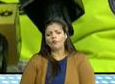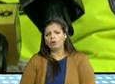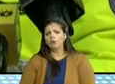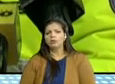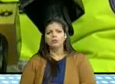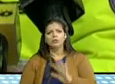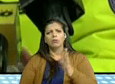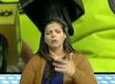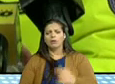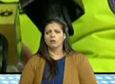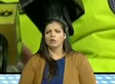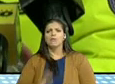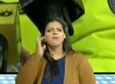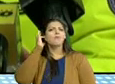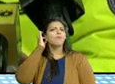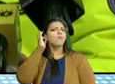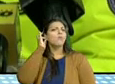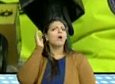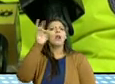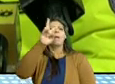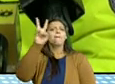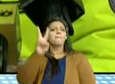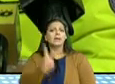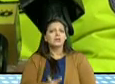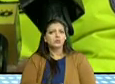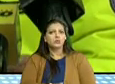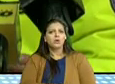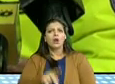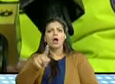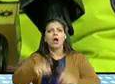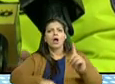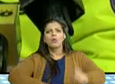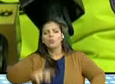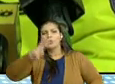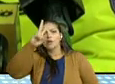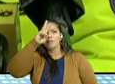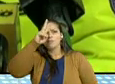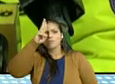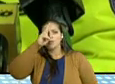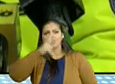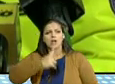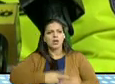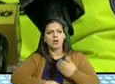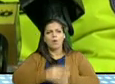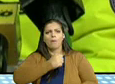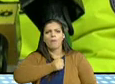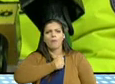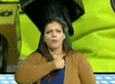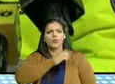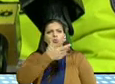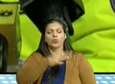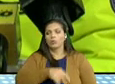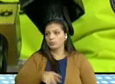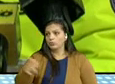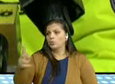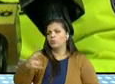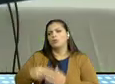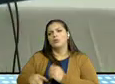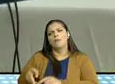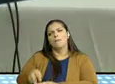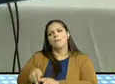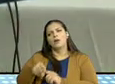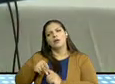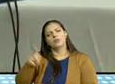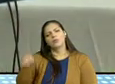ahora lo prestan al otro grupo. Préstame tus hijos, podía pedir un billete. Ese es el negocio que tienen ahora. Entonces, exponiendo